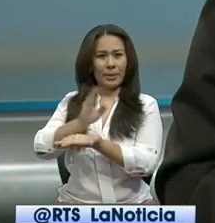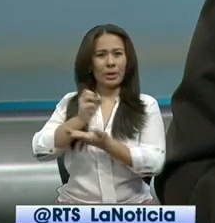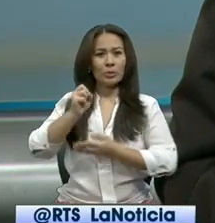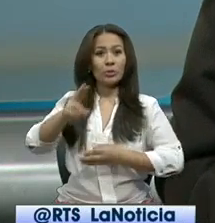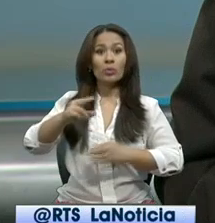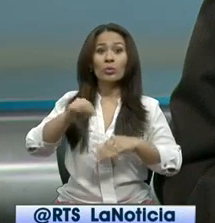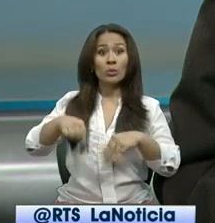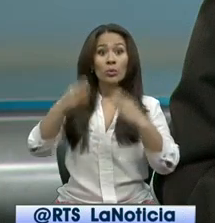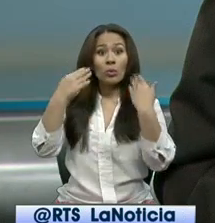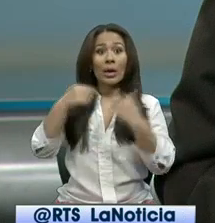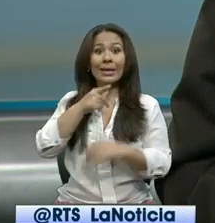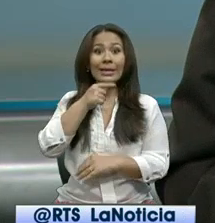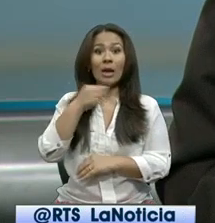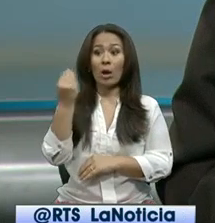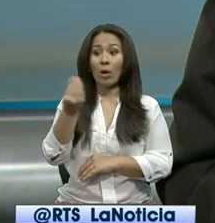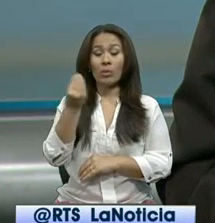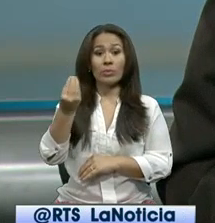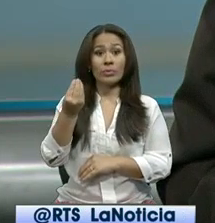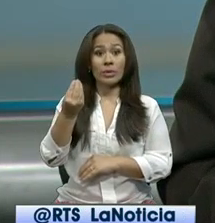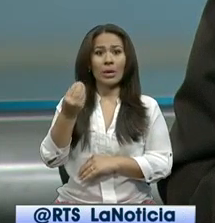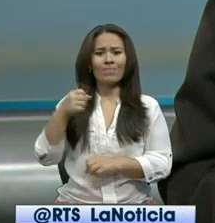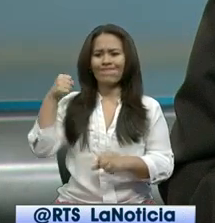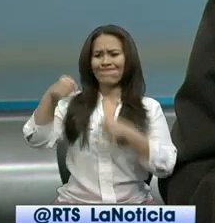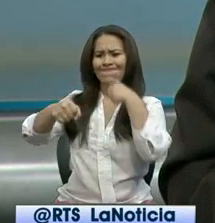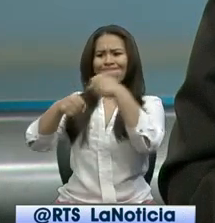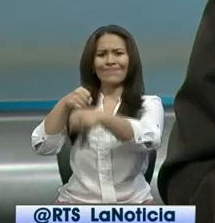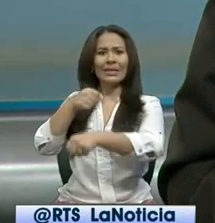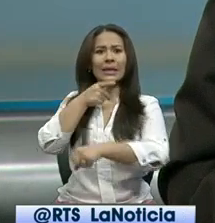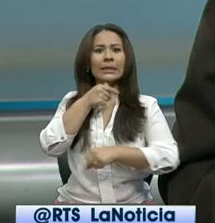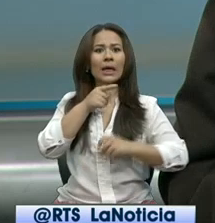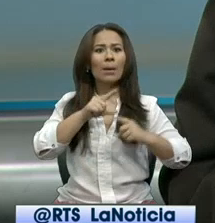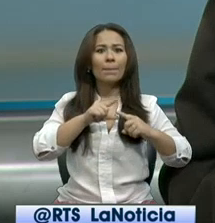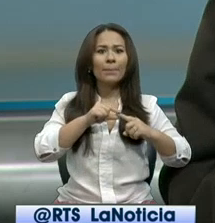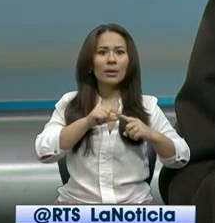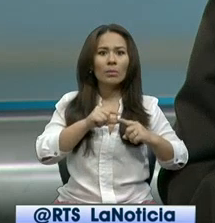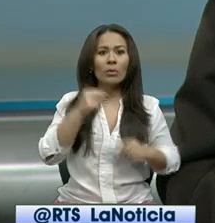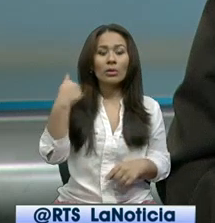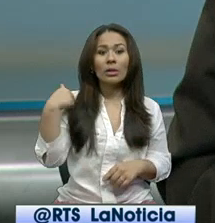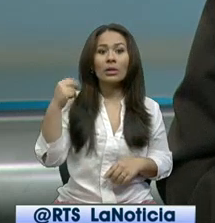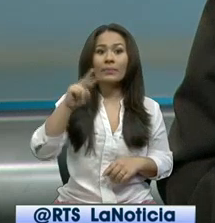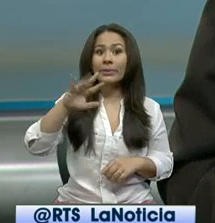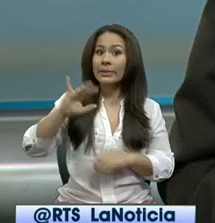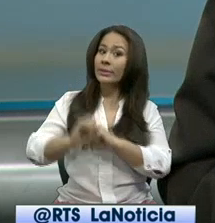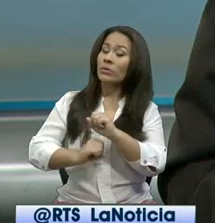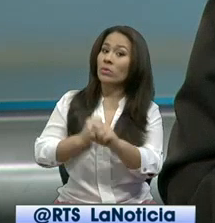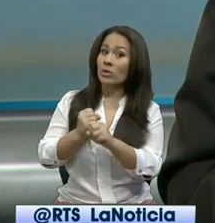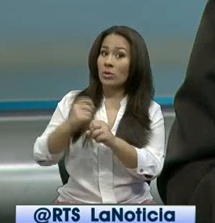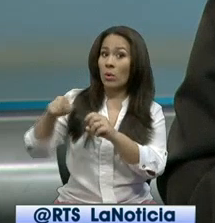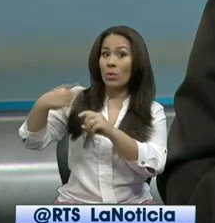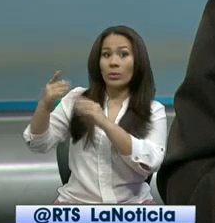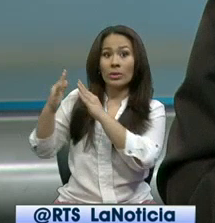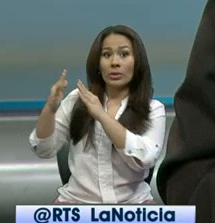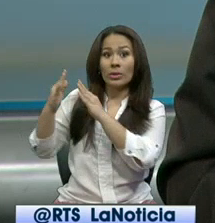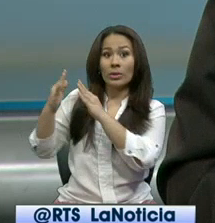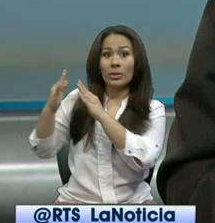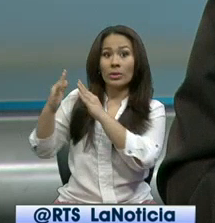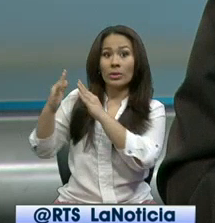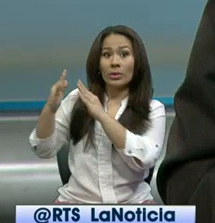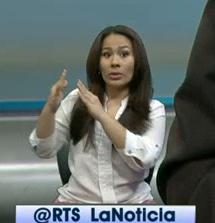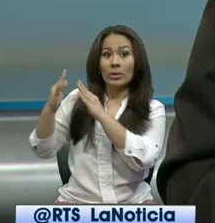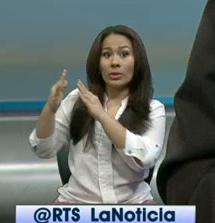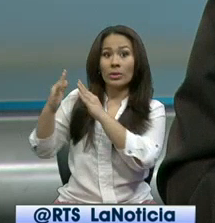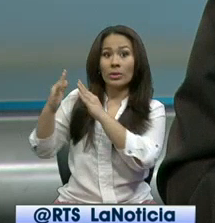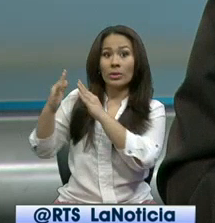denunciaron que la menor fue brutalmente golpeada por un primo de 25 años. Según los vecinos del sector, el